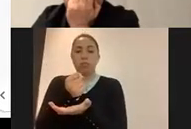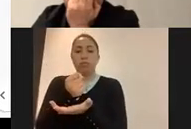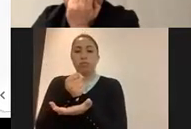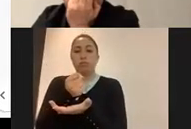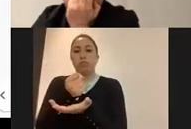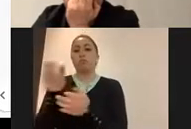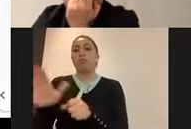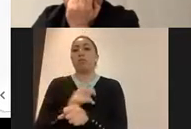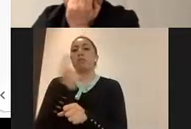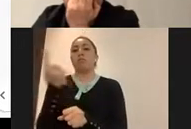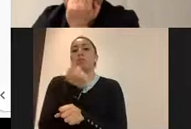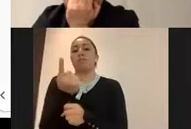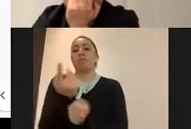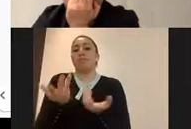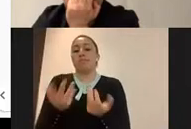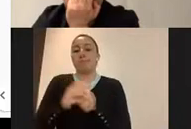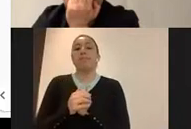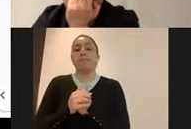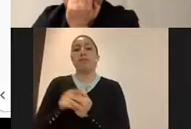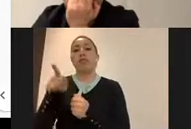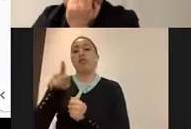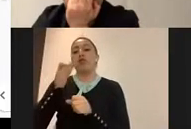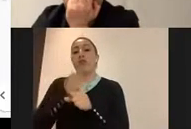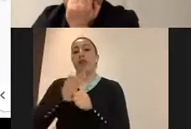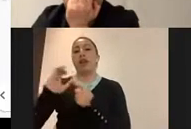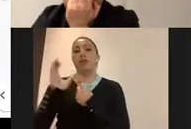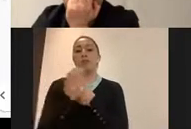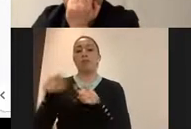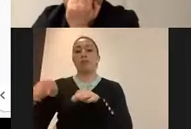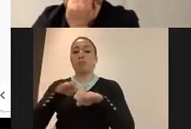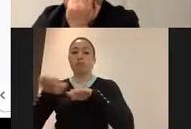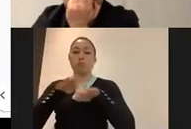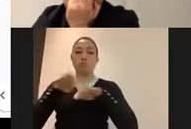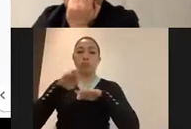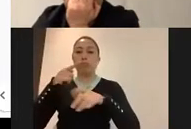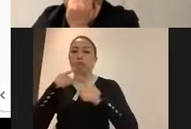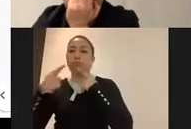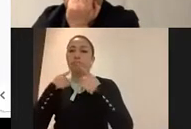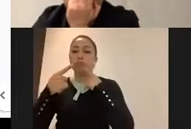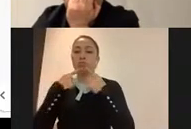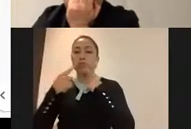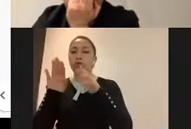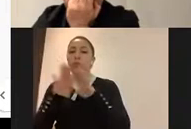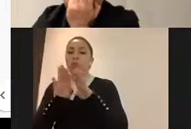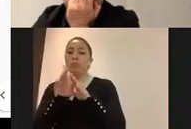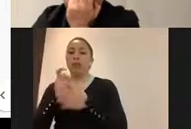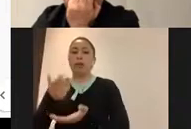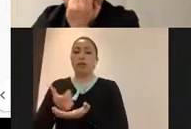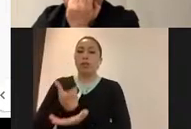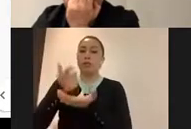que se encuentra trabajando en estos momentos, como fue decretado desde